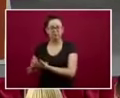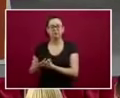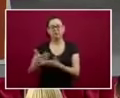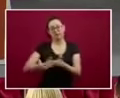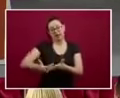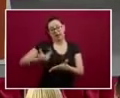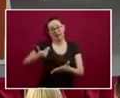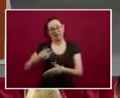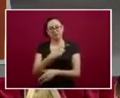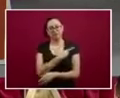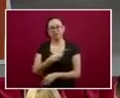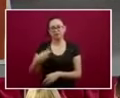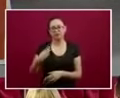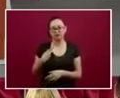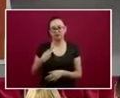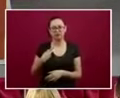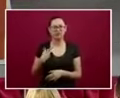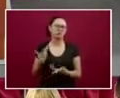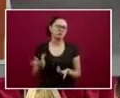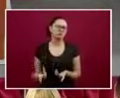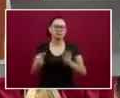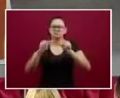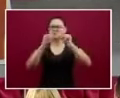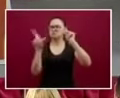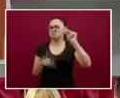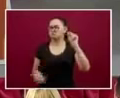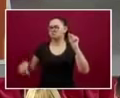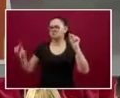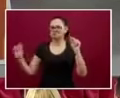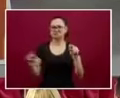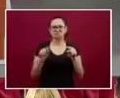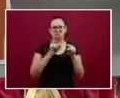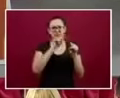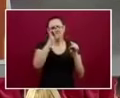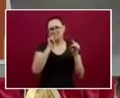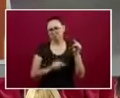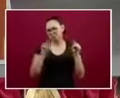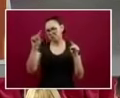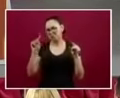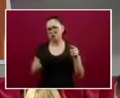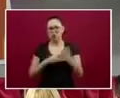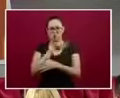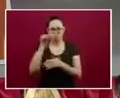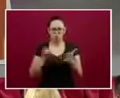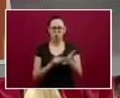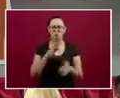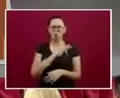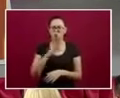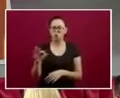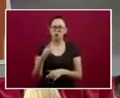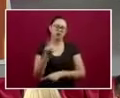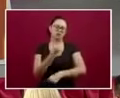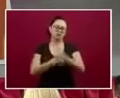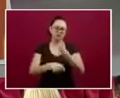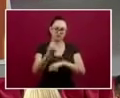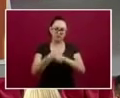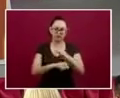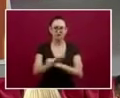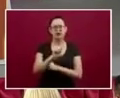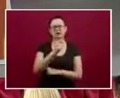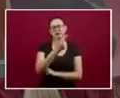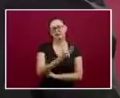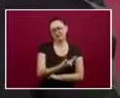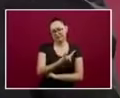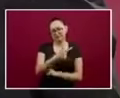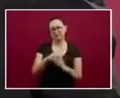todo y me parece correcto. Tú podías rentar para un refugio, podías rentar para